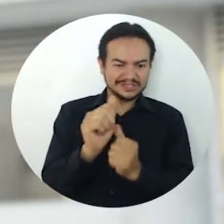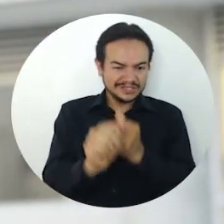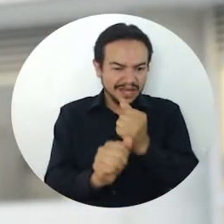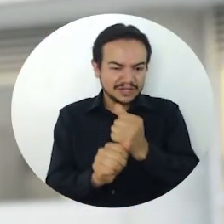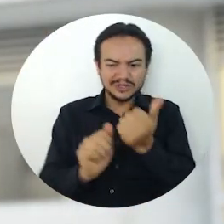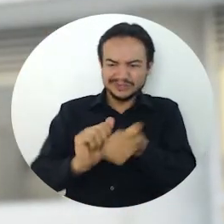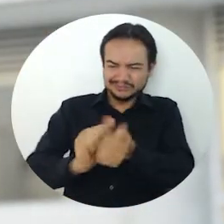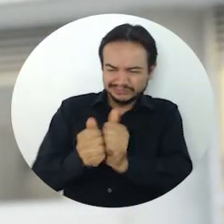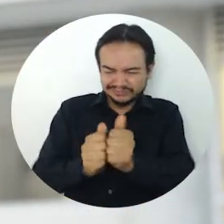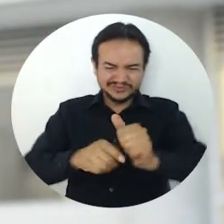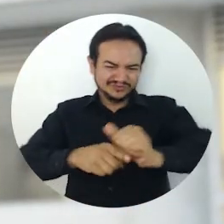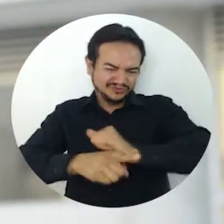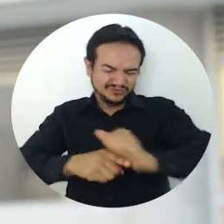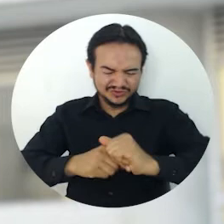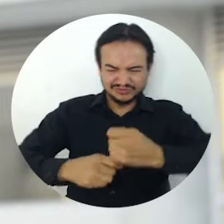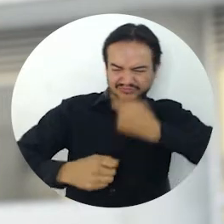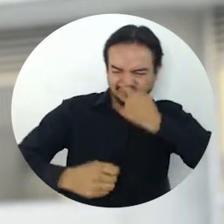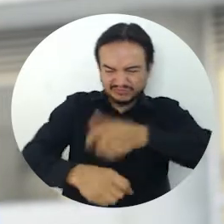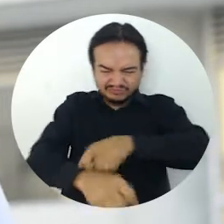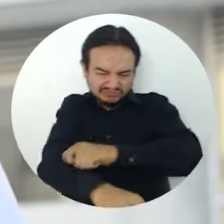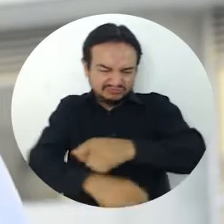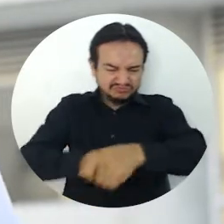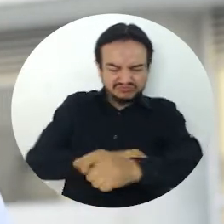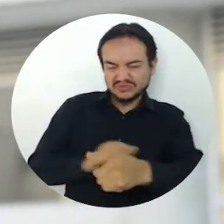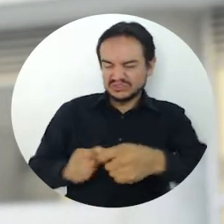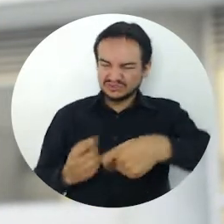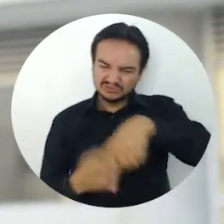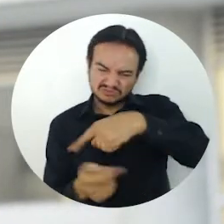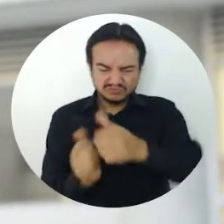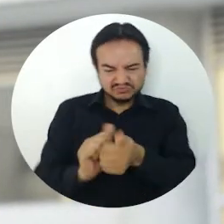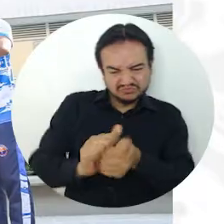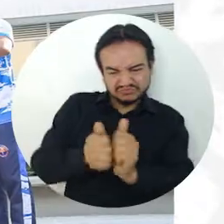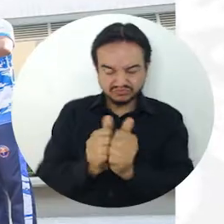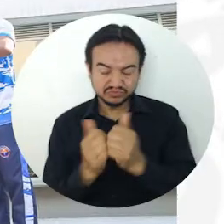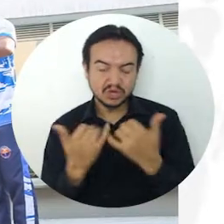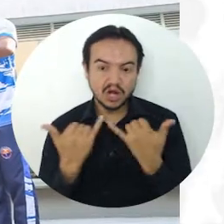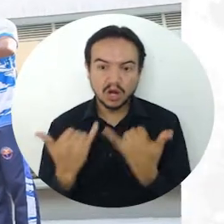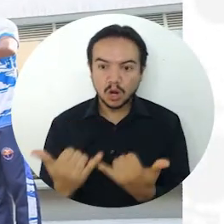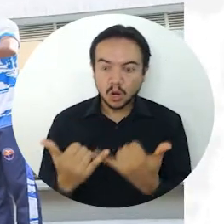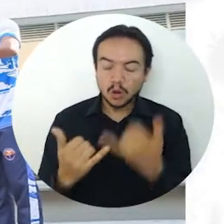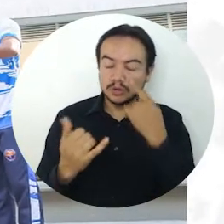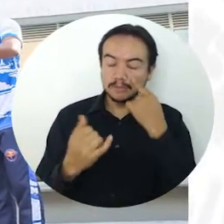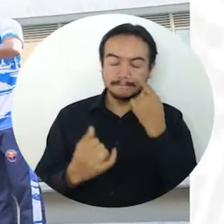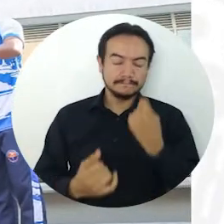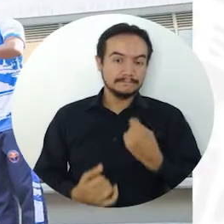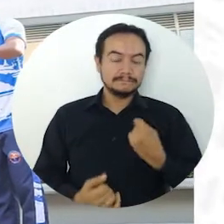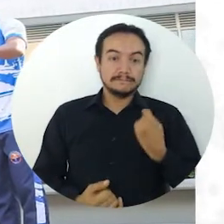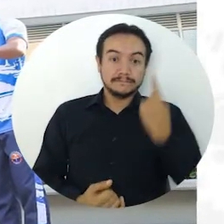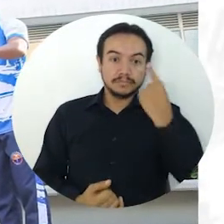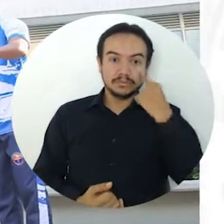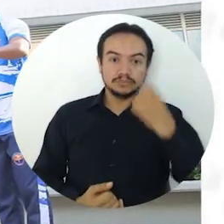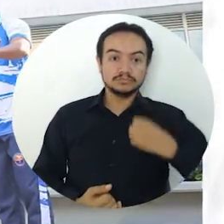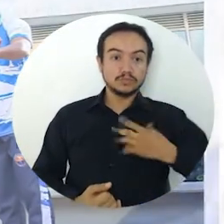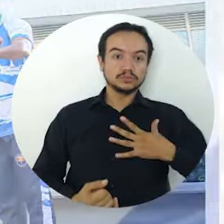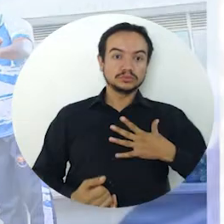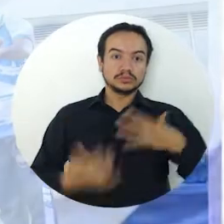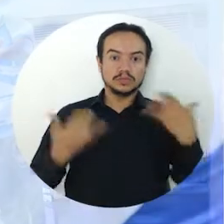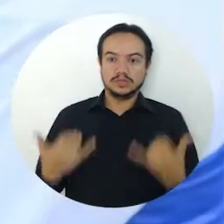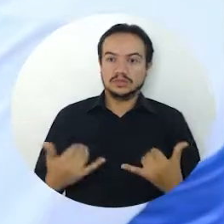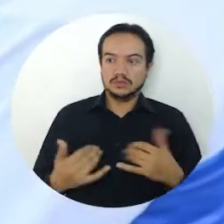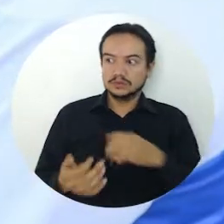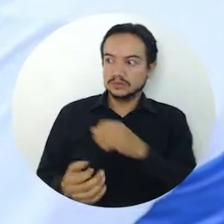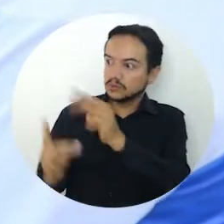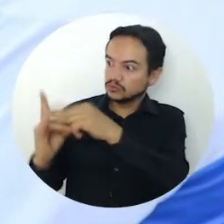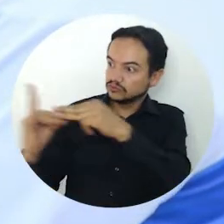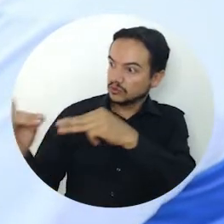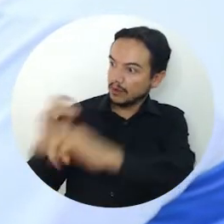estamos jugando juntos y ahora se nos presentó la oportunidad y ya con la universidad, pues con todo el apoyo que nos dieron, la